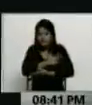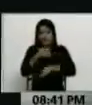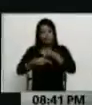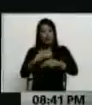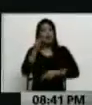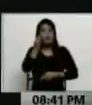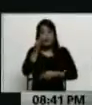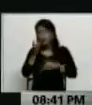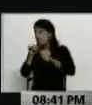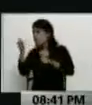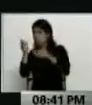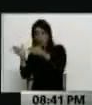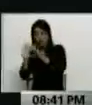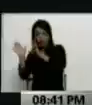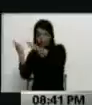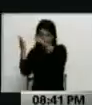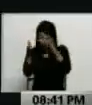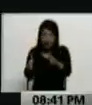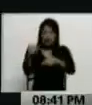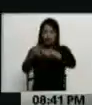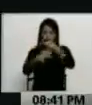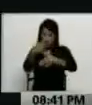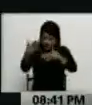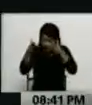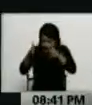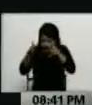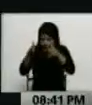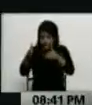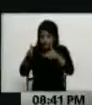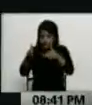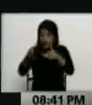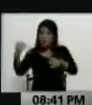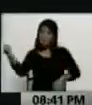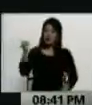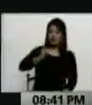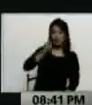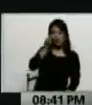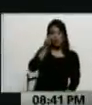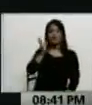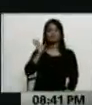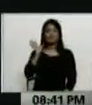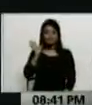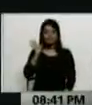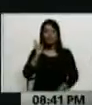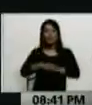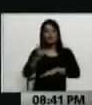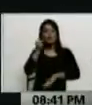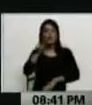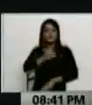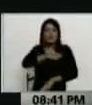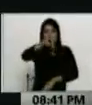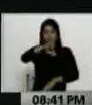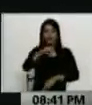nada era dedicada en cuerpo y alma una Revolución y la asesinaron así